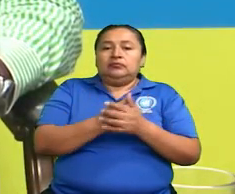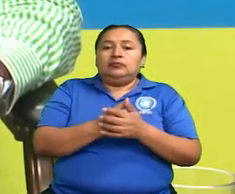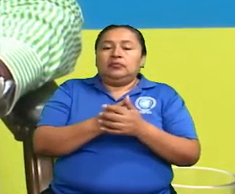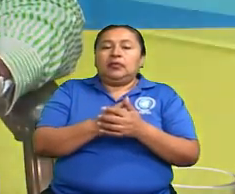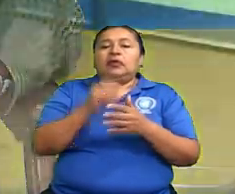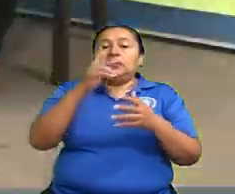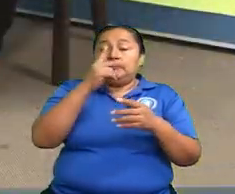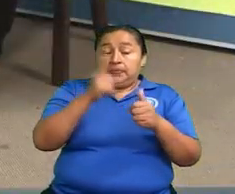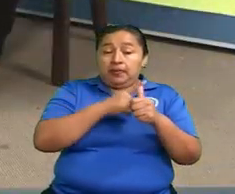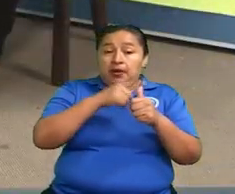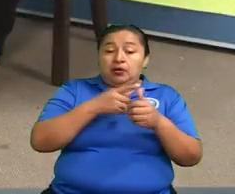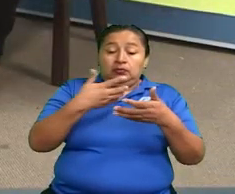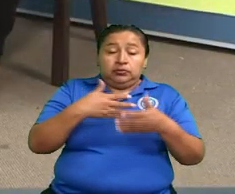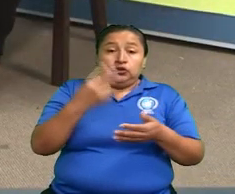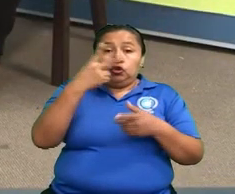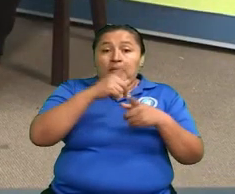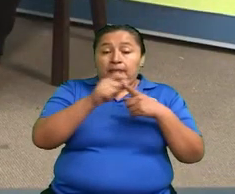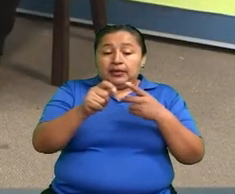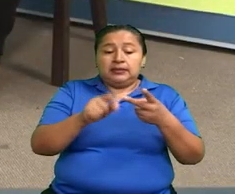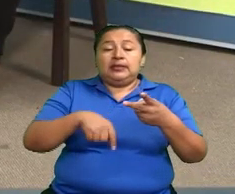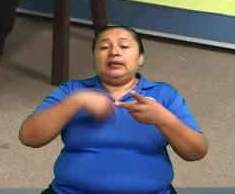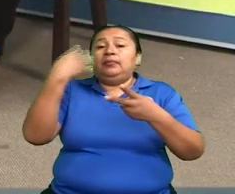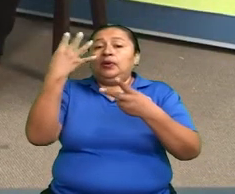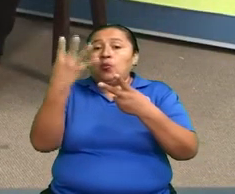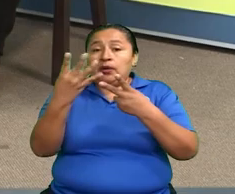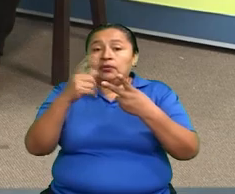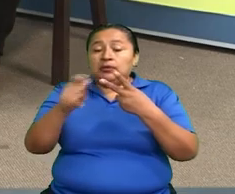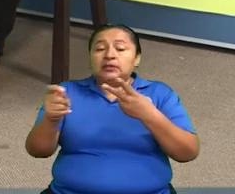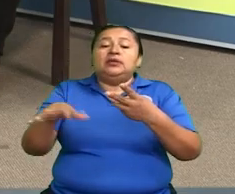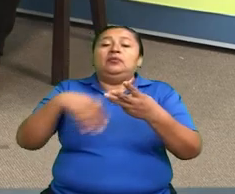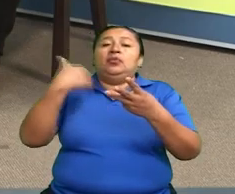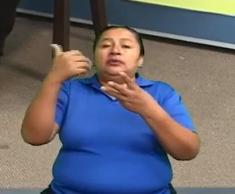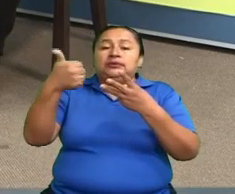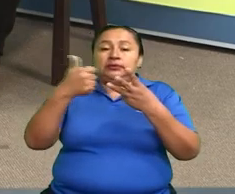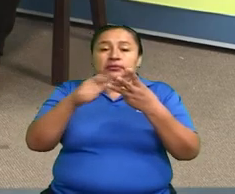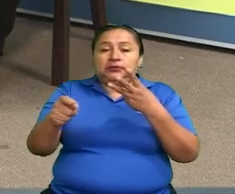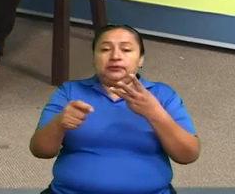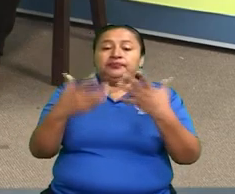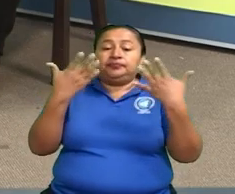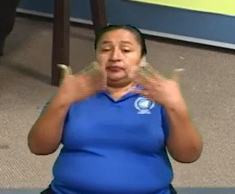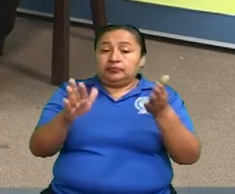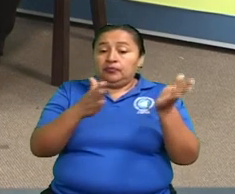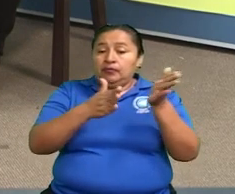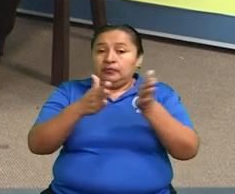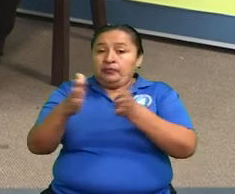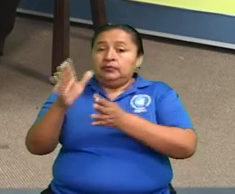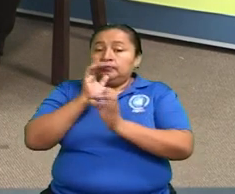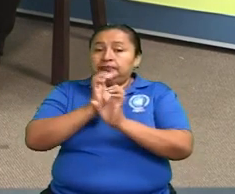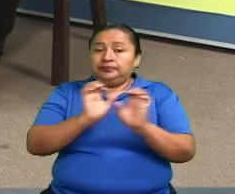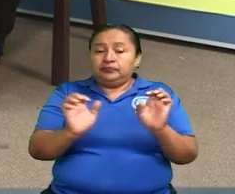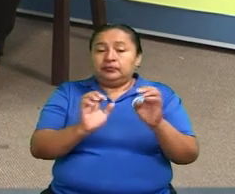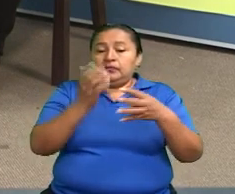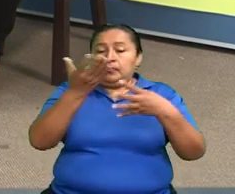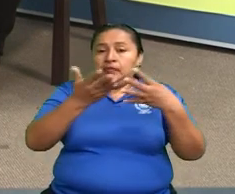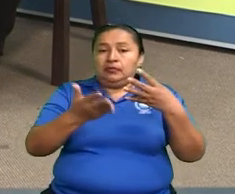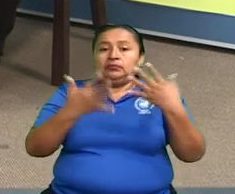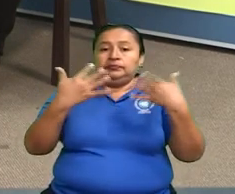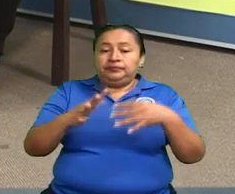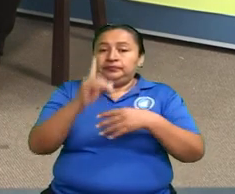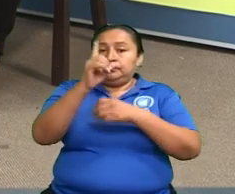repetir? 2 meses, 4 meses y 6 meses. Si el niño, de acuerdo a nuestro esquema, pasó el